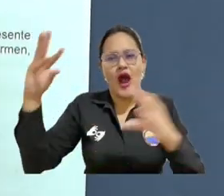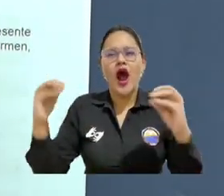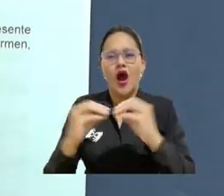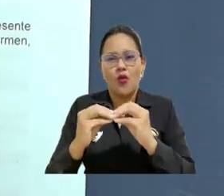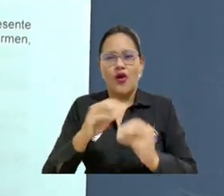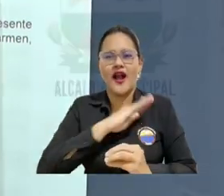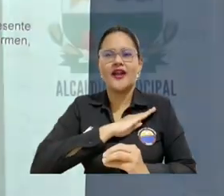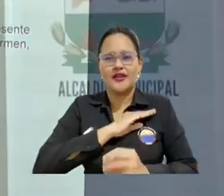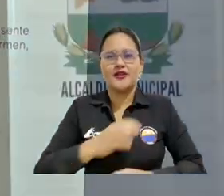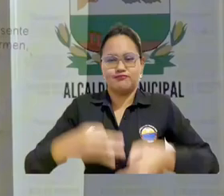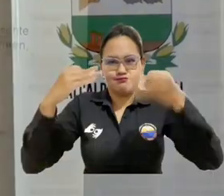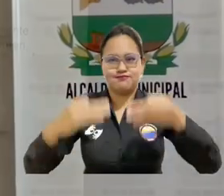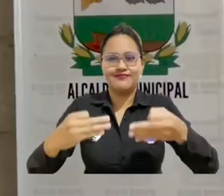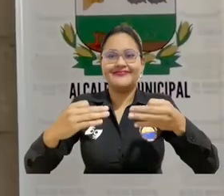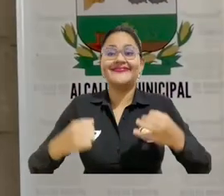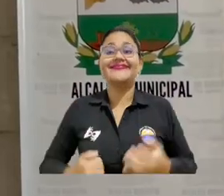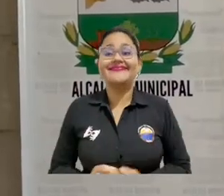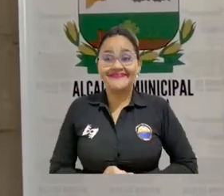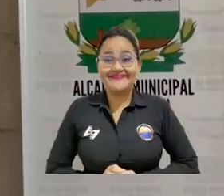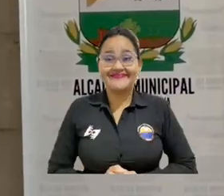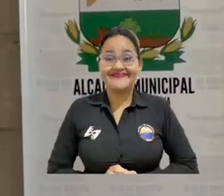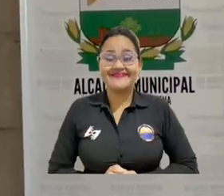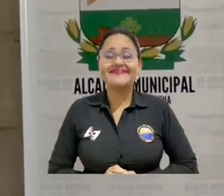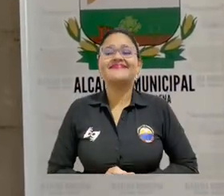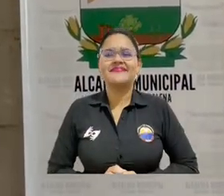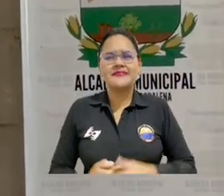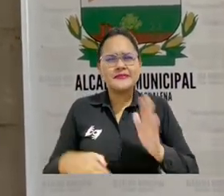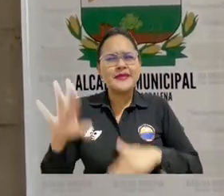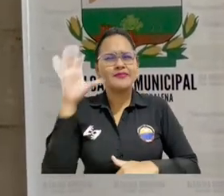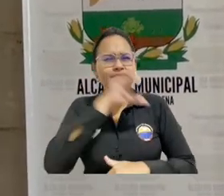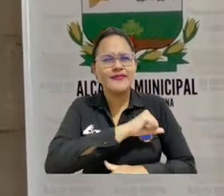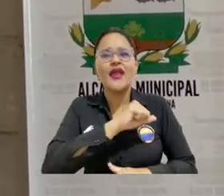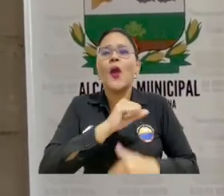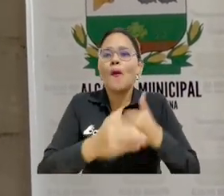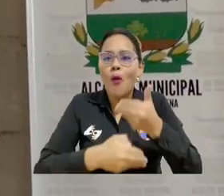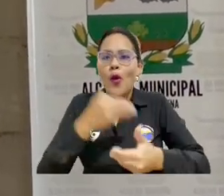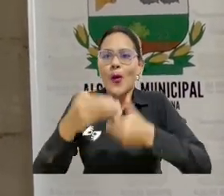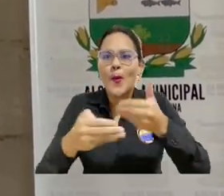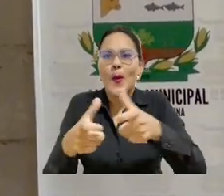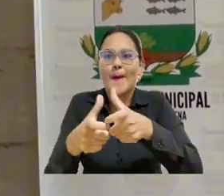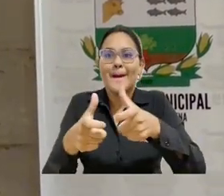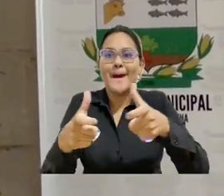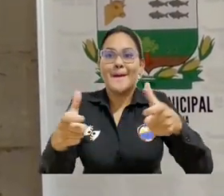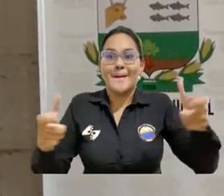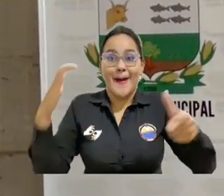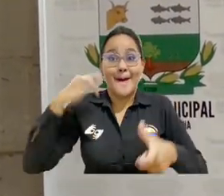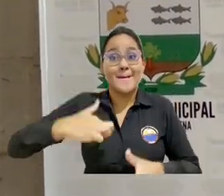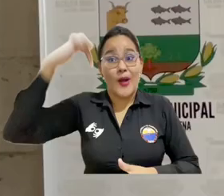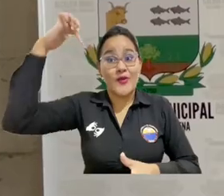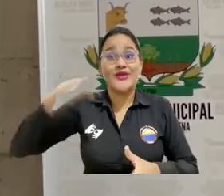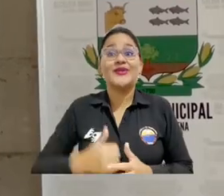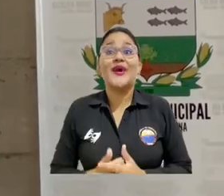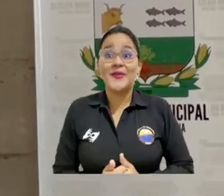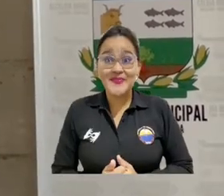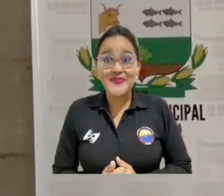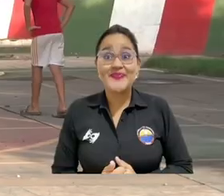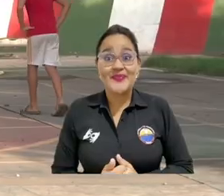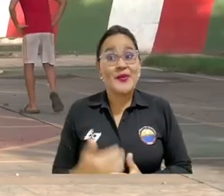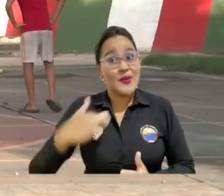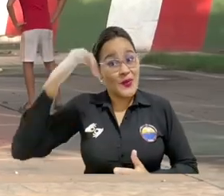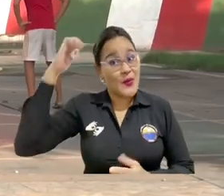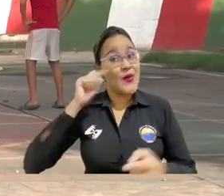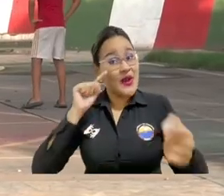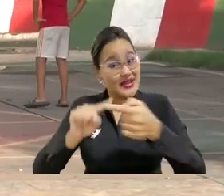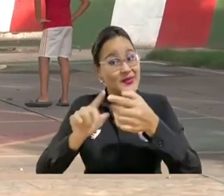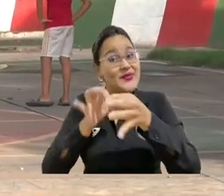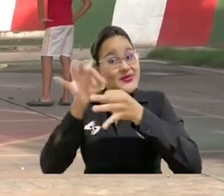las alcaldías. Porque estamos hablando de que poco a poco vamos a tener más profesionales y que si Dios lo permite van a ser profesionales